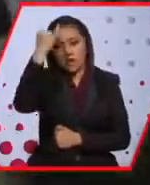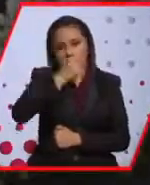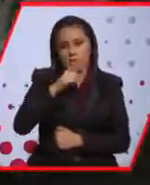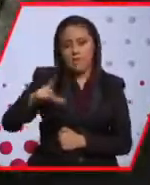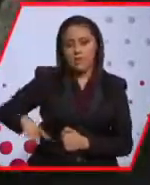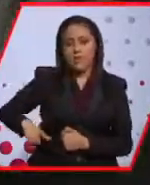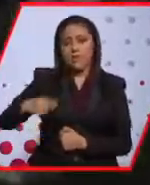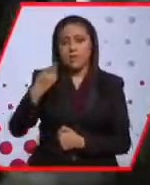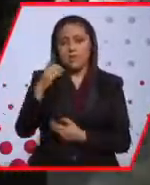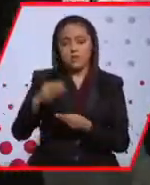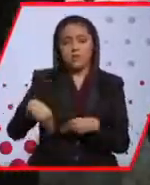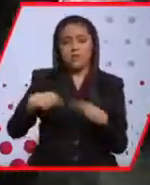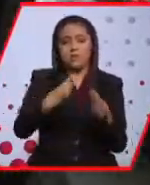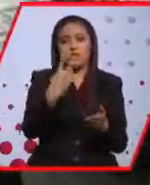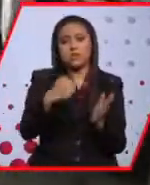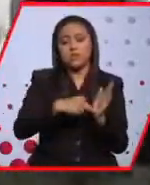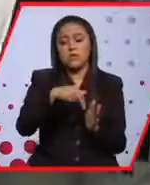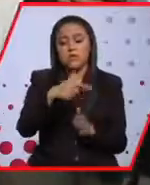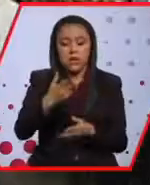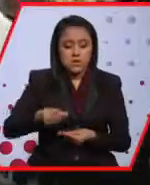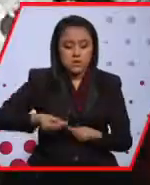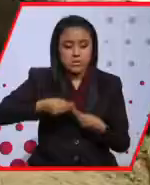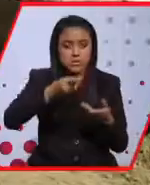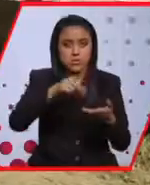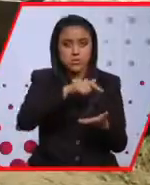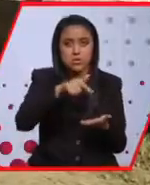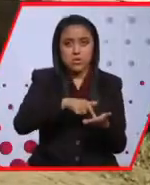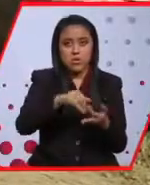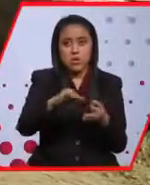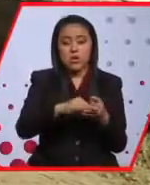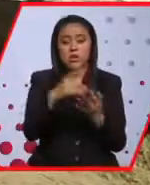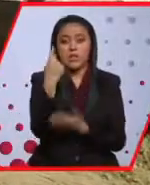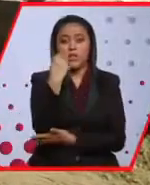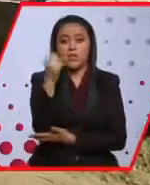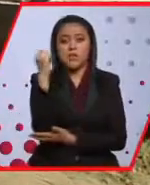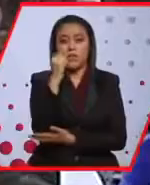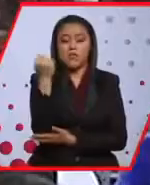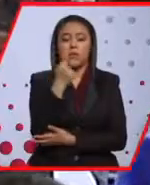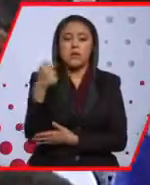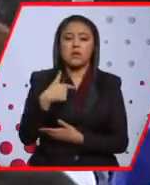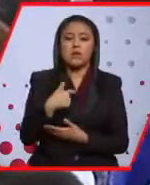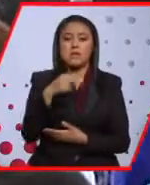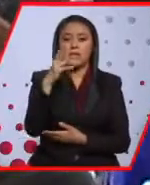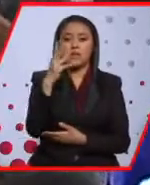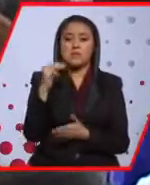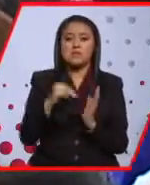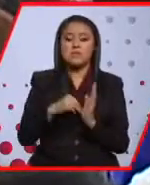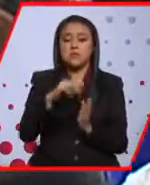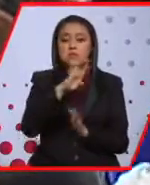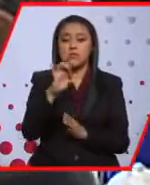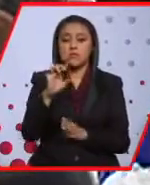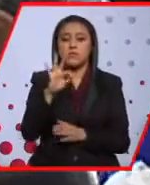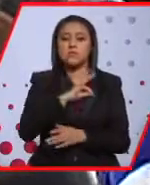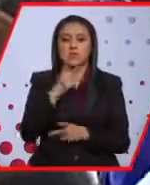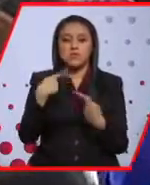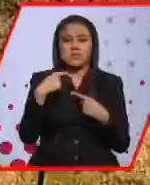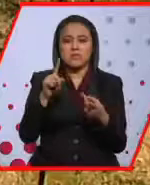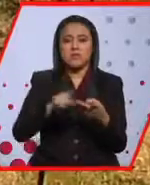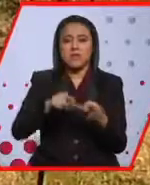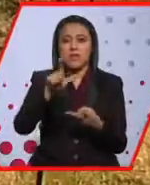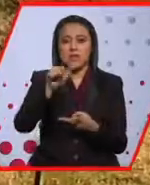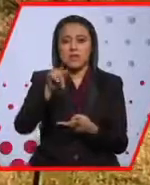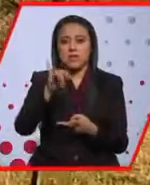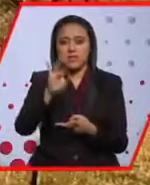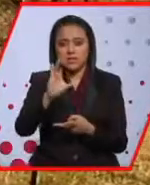diciembre del 2011 a los pobladores este predio ubicado en Avenida Tláhuac 3448. Lo acompañó la exconsejera jurídica Leticia Bonifaz,